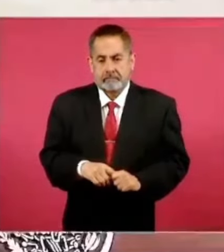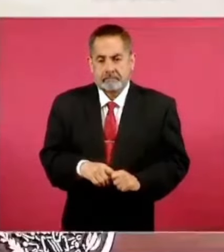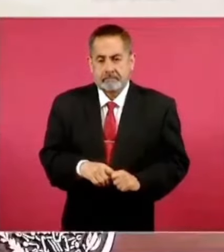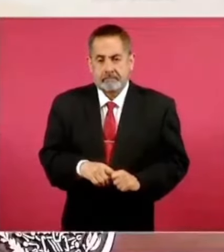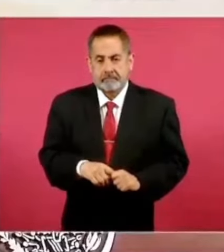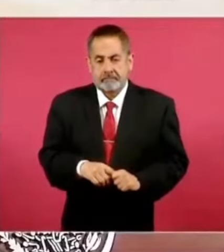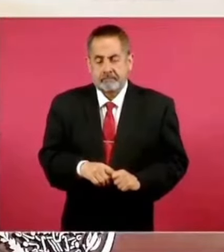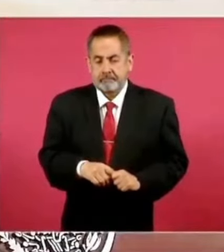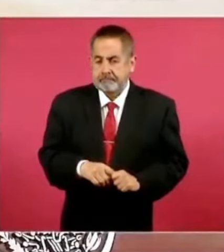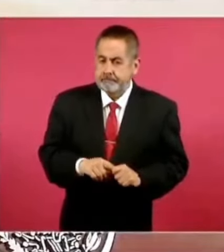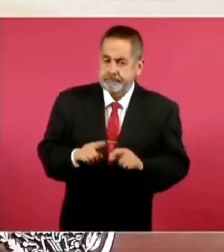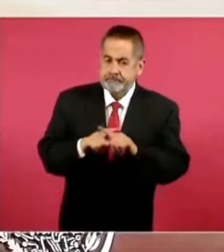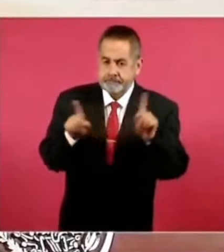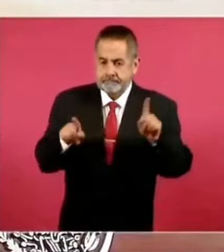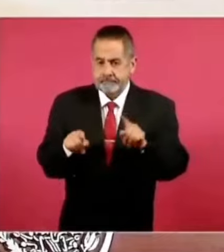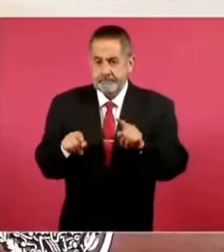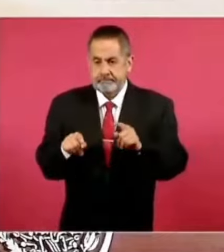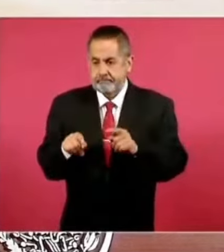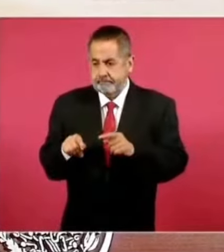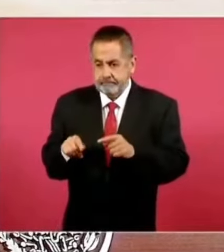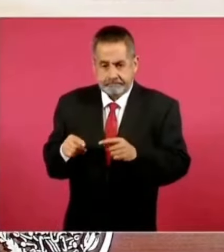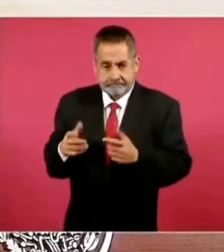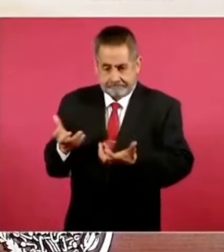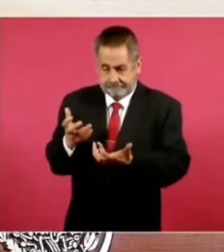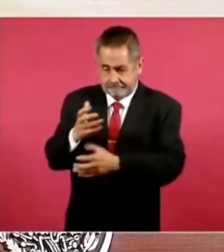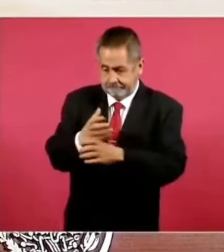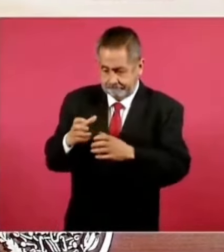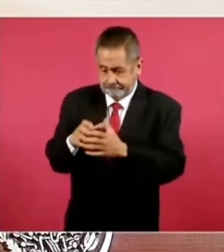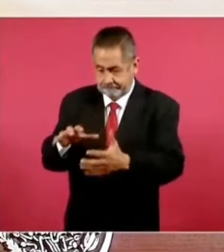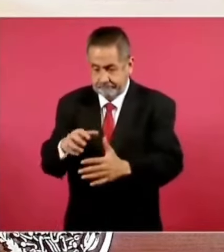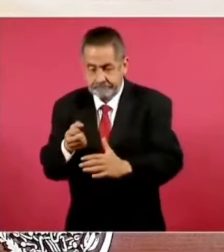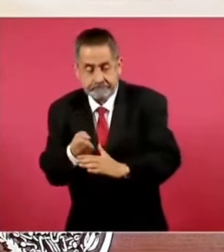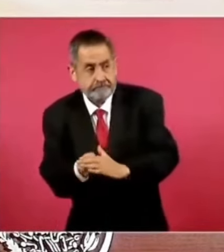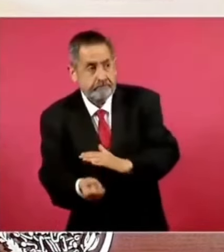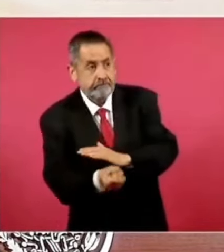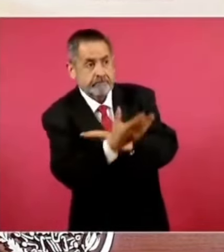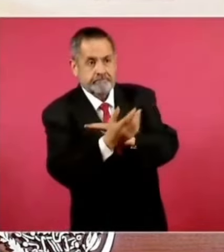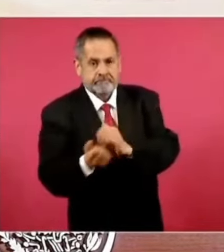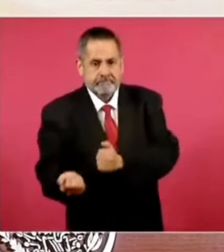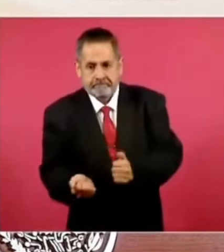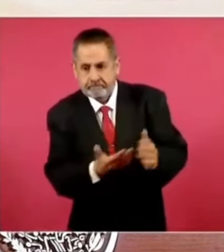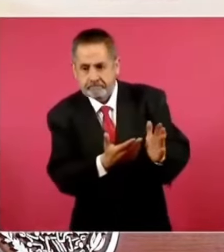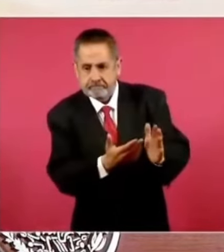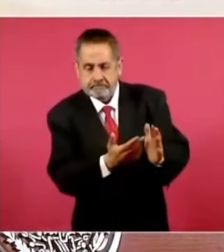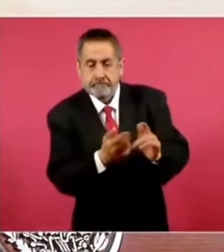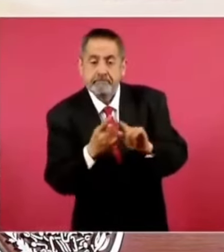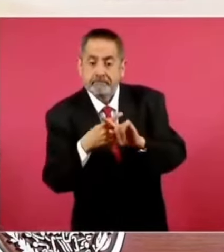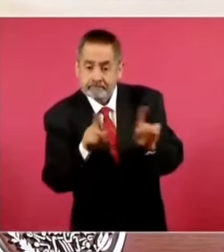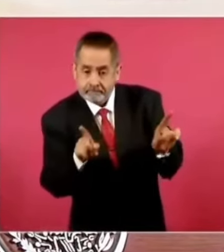Una cosa es el tráfico y otra cosa es que se consuma.